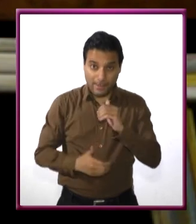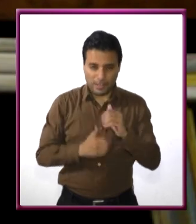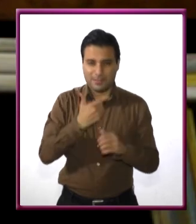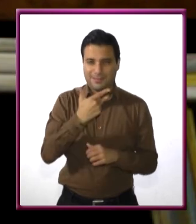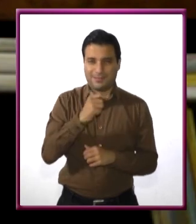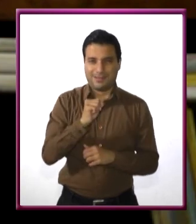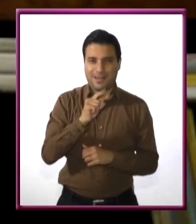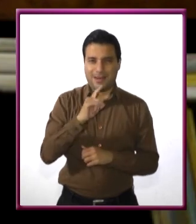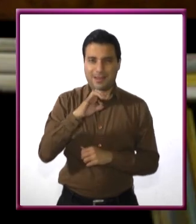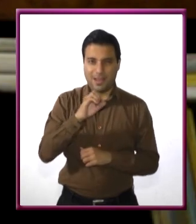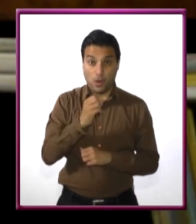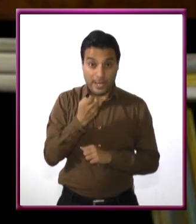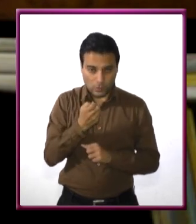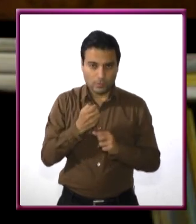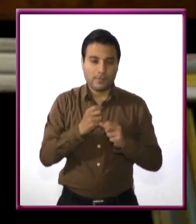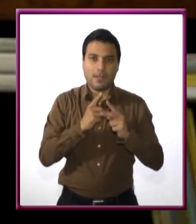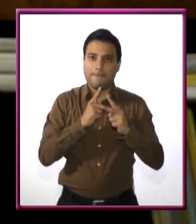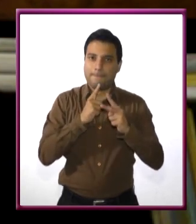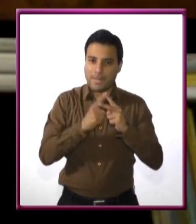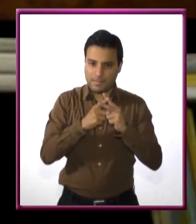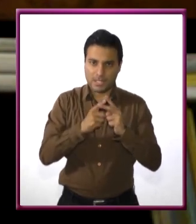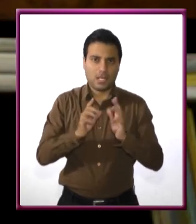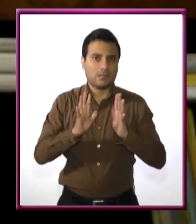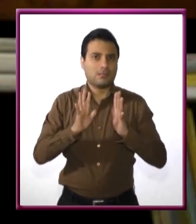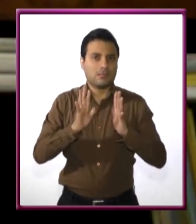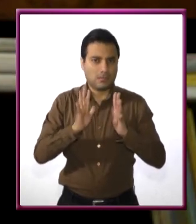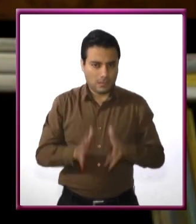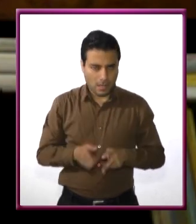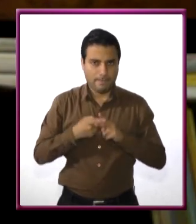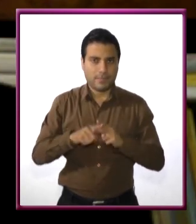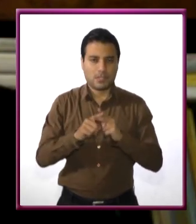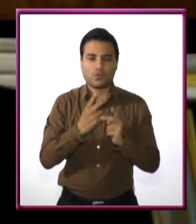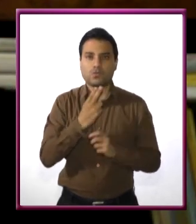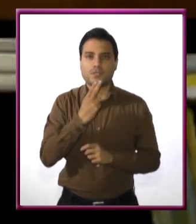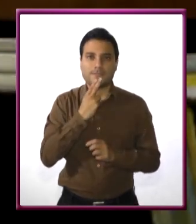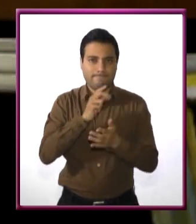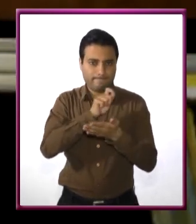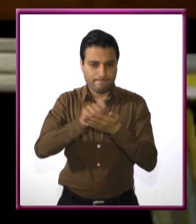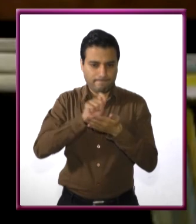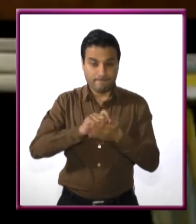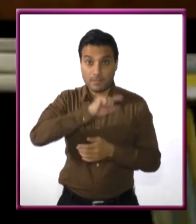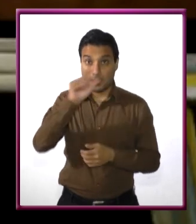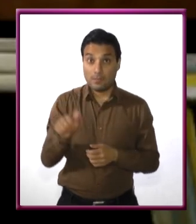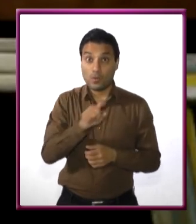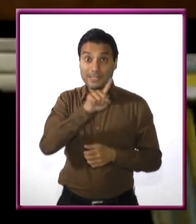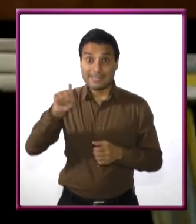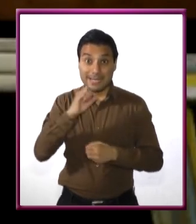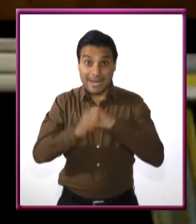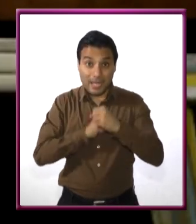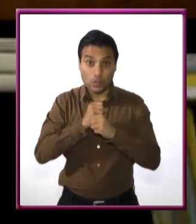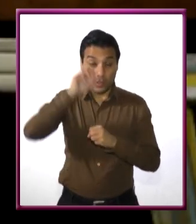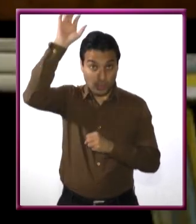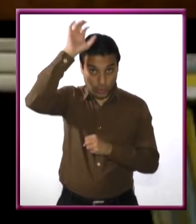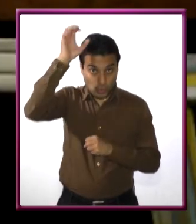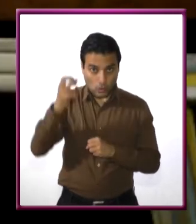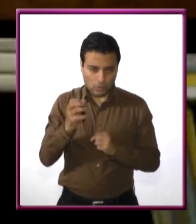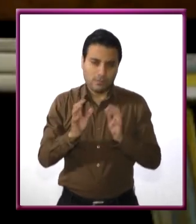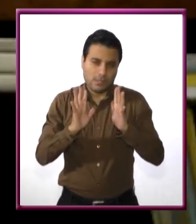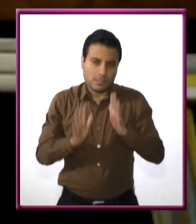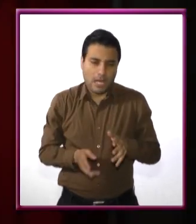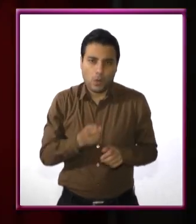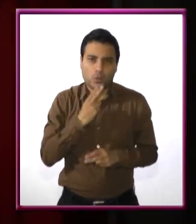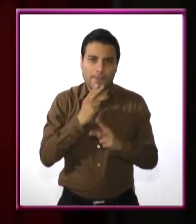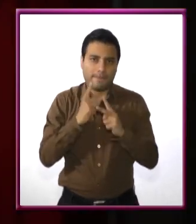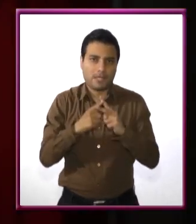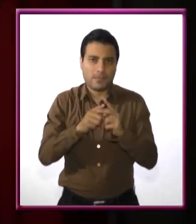con Galileo, que las matemáticas consolidaron su lugar ahí. Y un siglo después con Newton, eso ya es